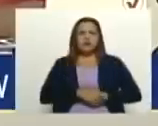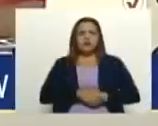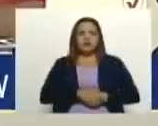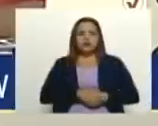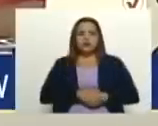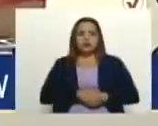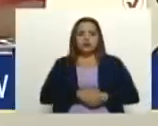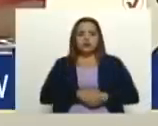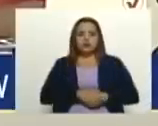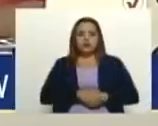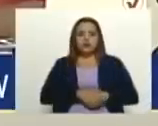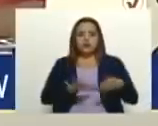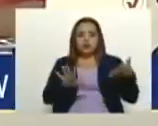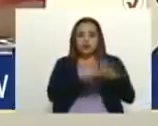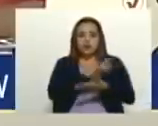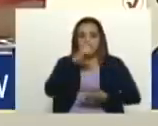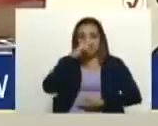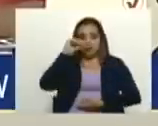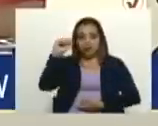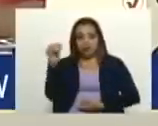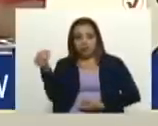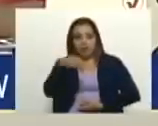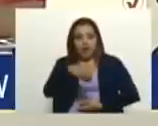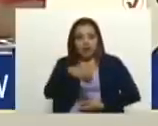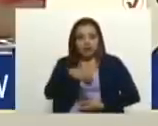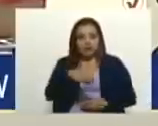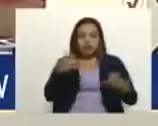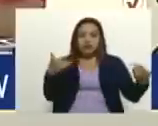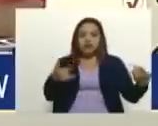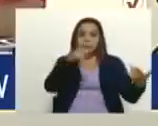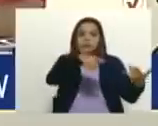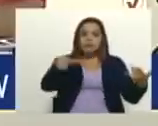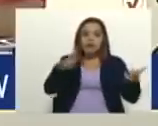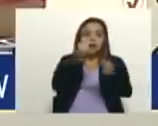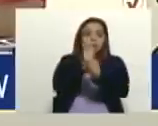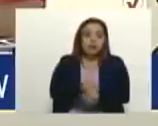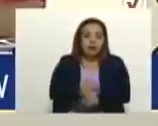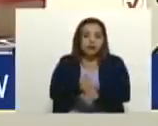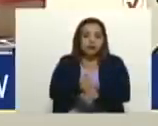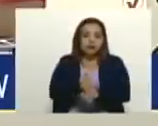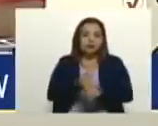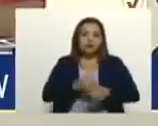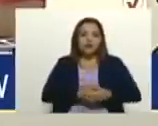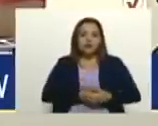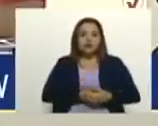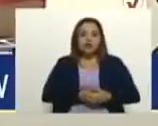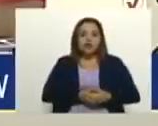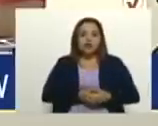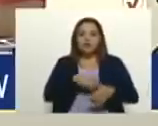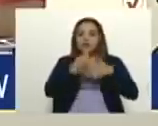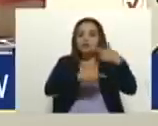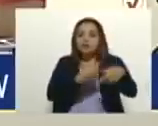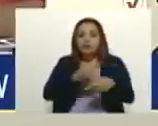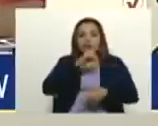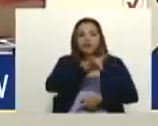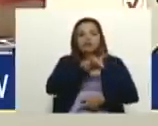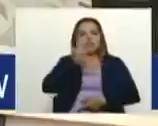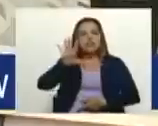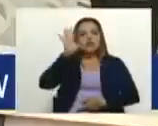de los programas. Y ya nuestra gente espera el programa del día lunes a las 5 de la